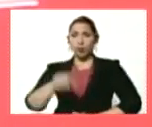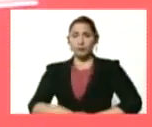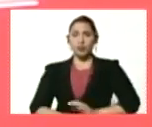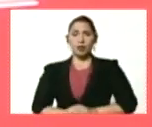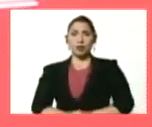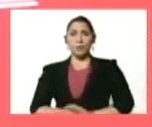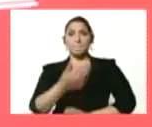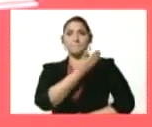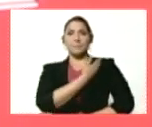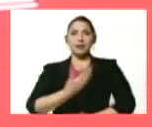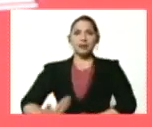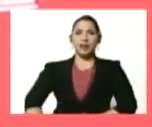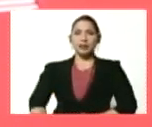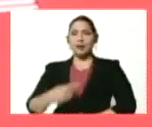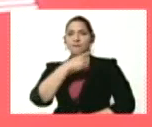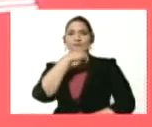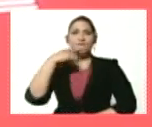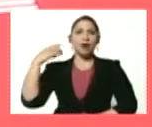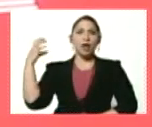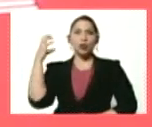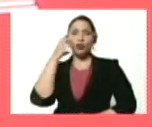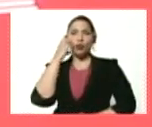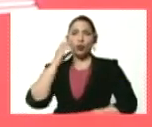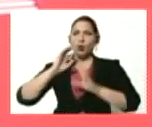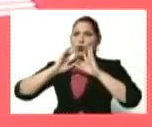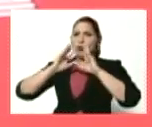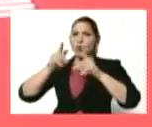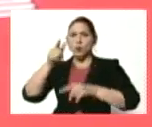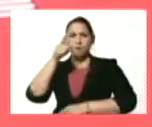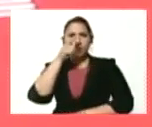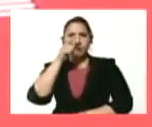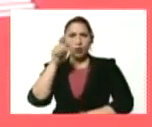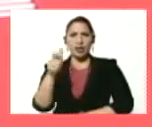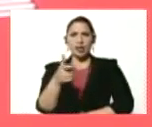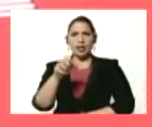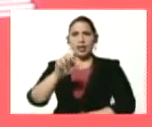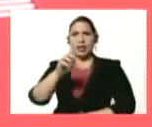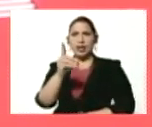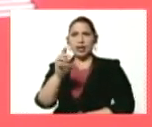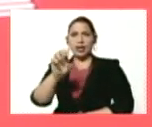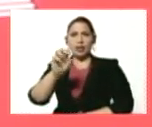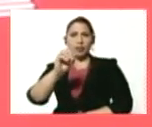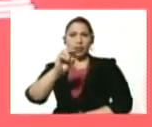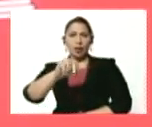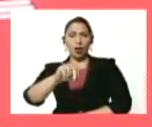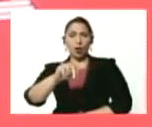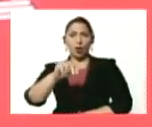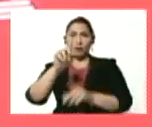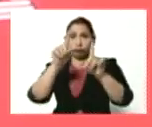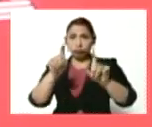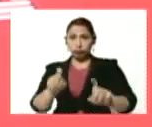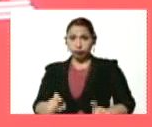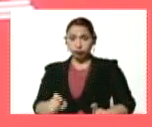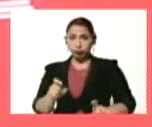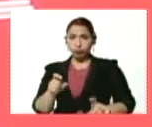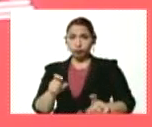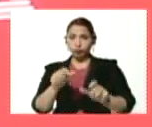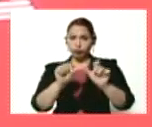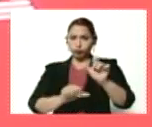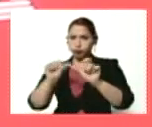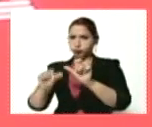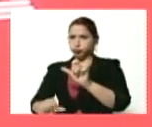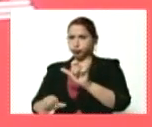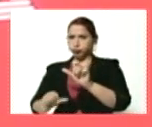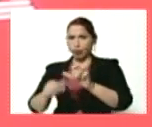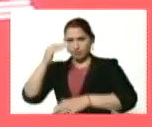del presidente Iván Duque con la Operación Gedeón. La fuente de estos detalles, de estas pruebas, es precisamente un